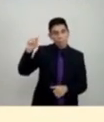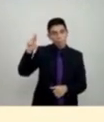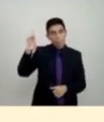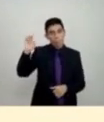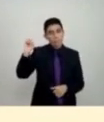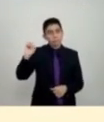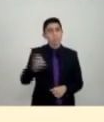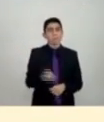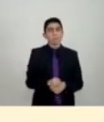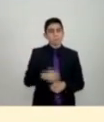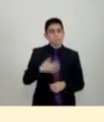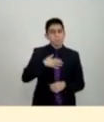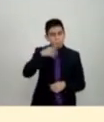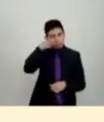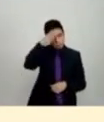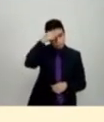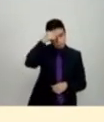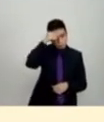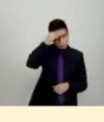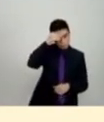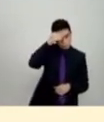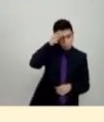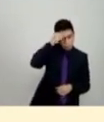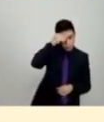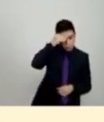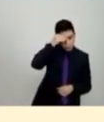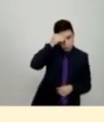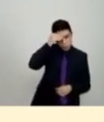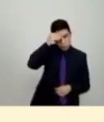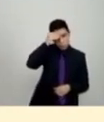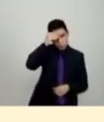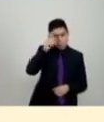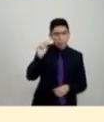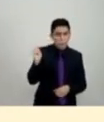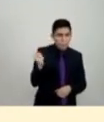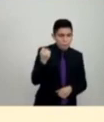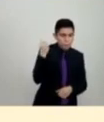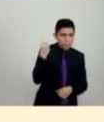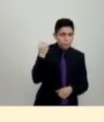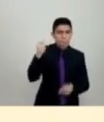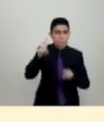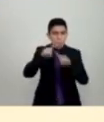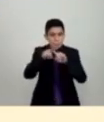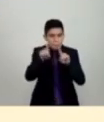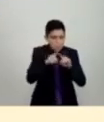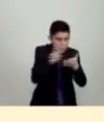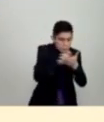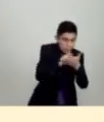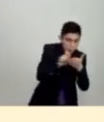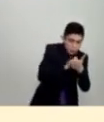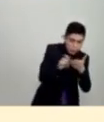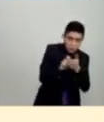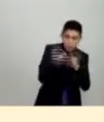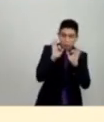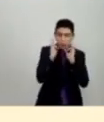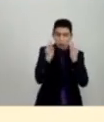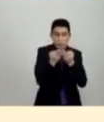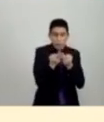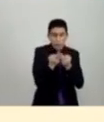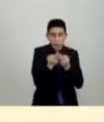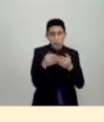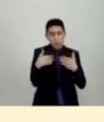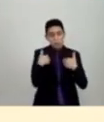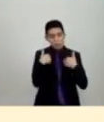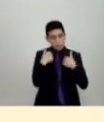aprendí extraordinariamente técnicas narrativas de la manera como entendía la novela. Él decía, ponga